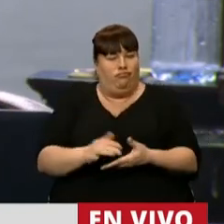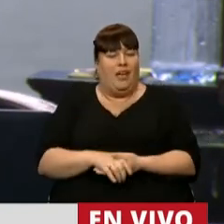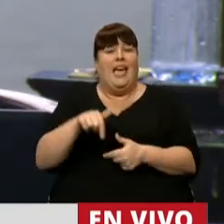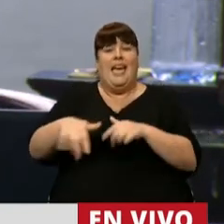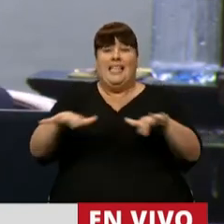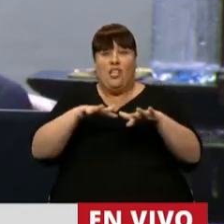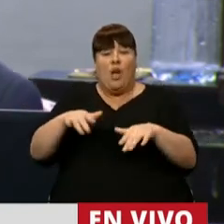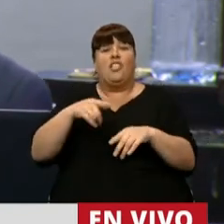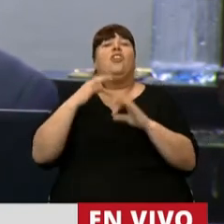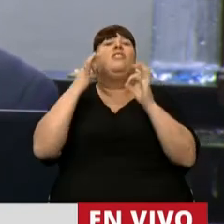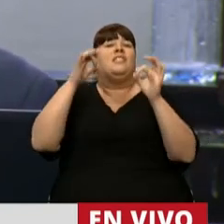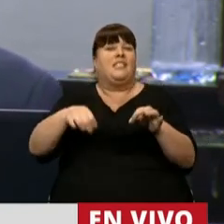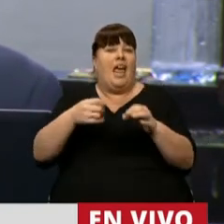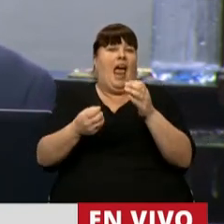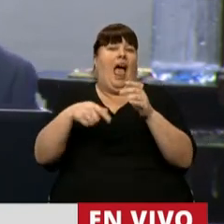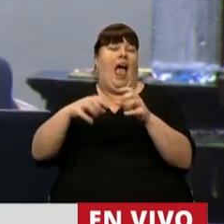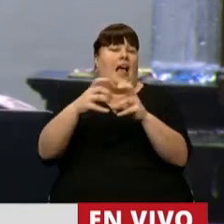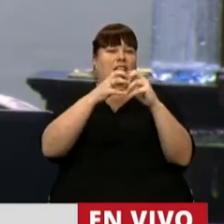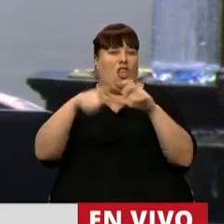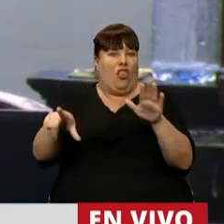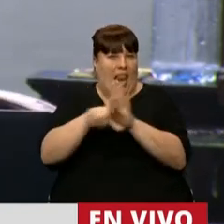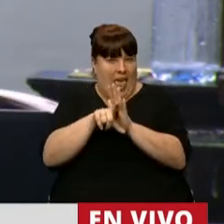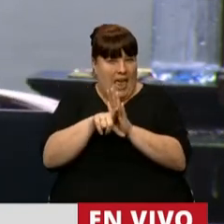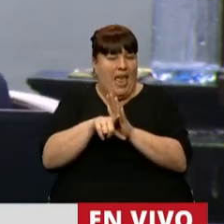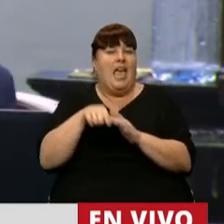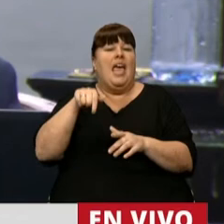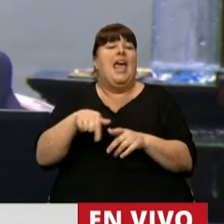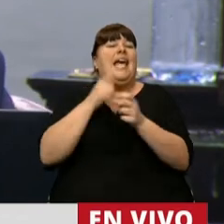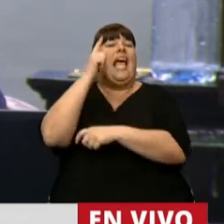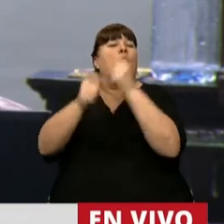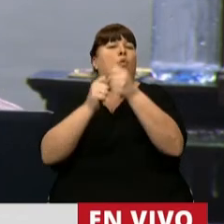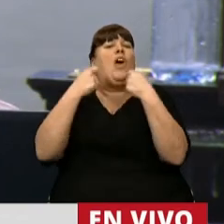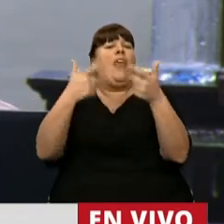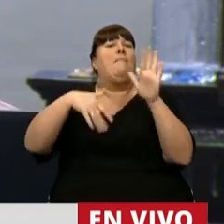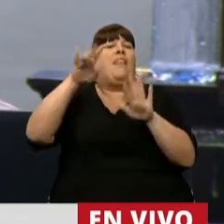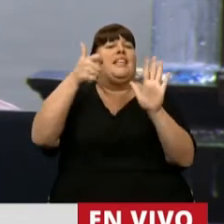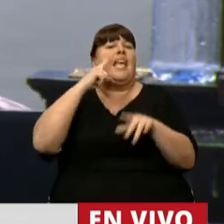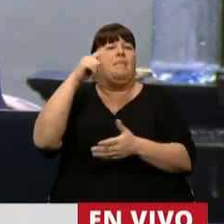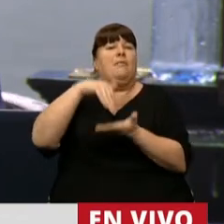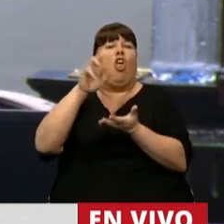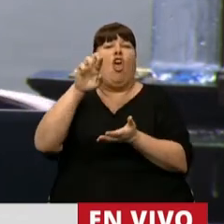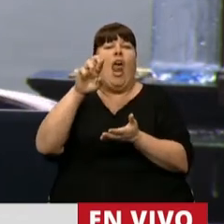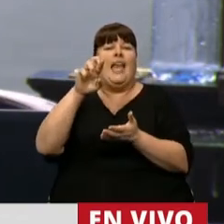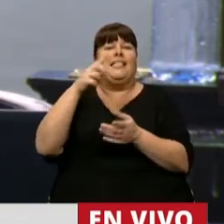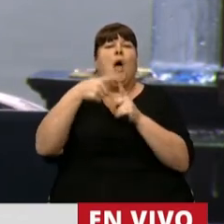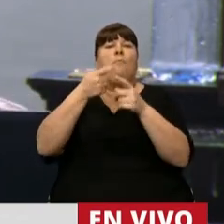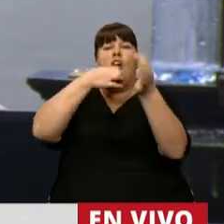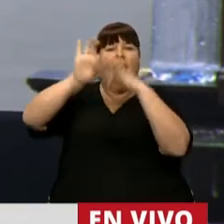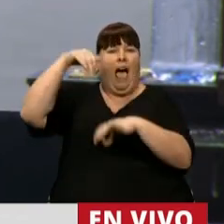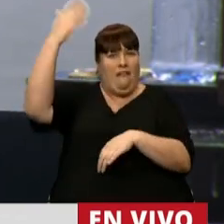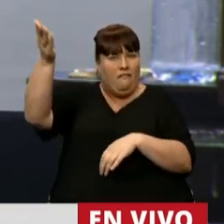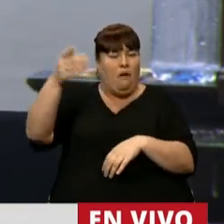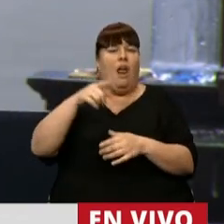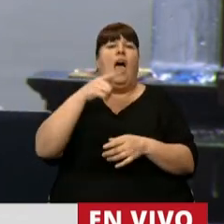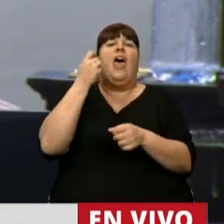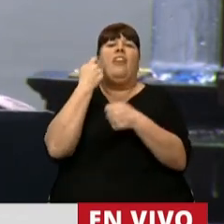este contexto llegamos al tratamiento de esta ley en una industria que genera más de 6.000 millones de dólares en exportaciones y